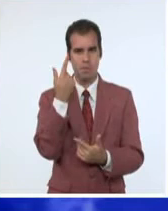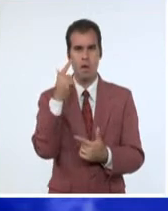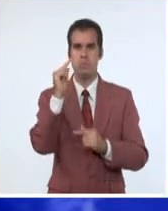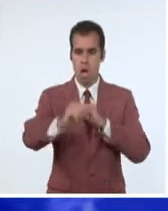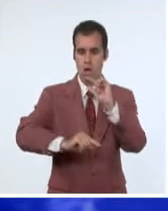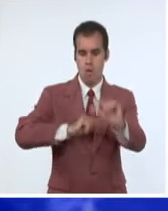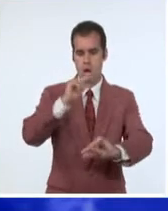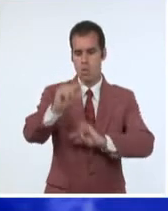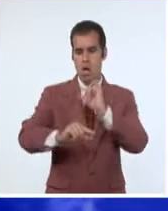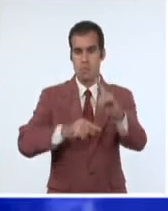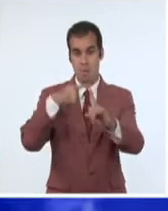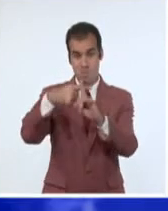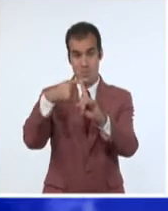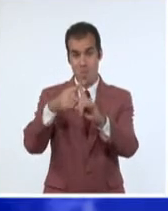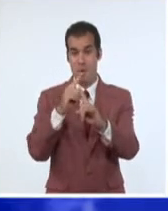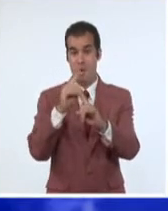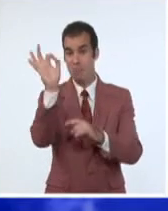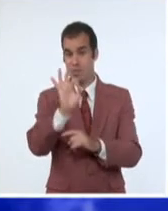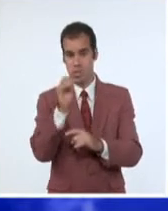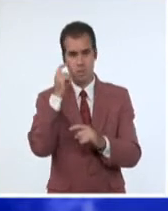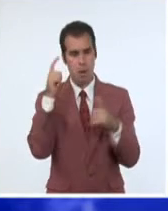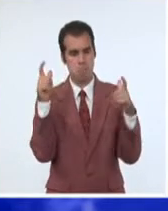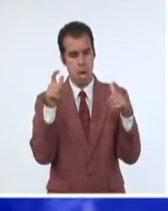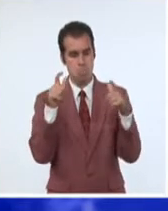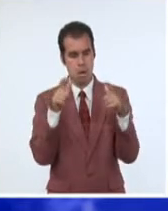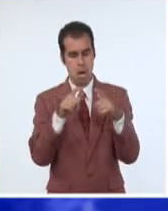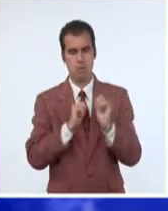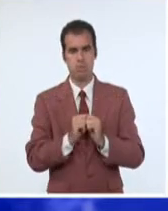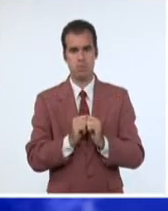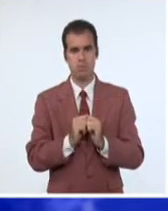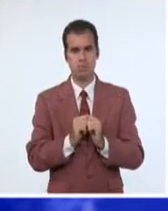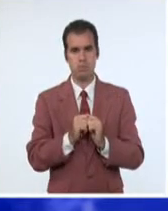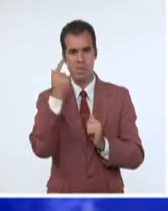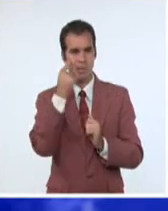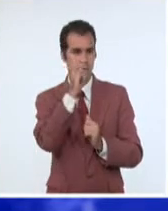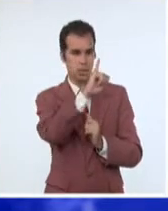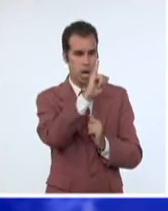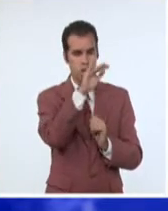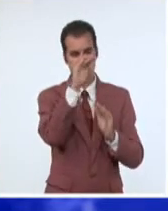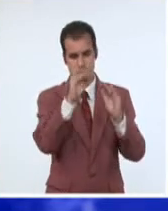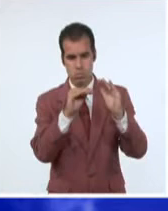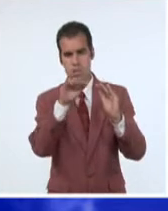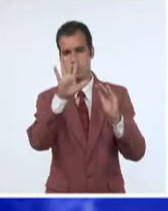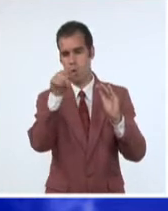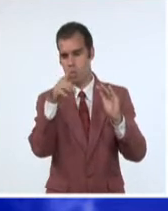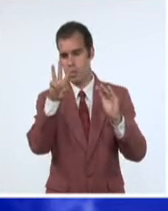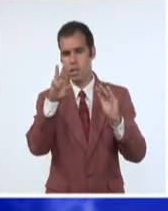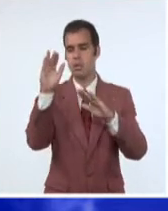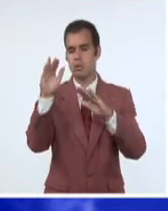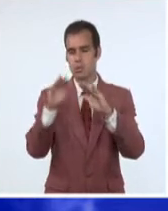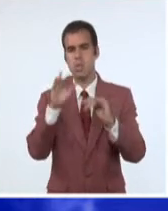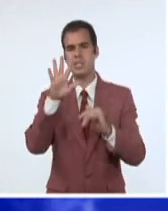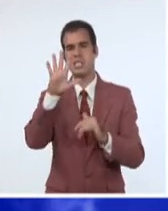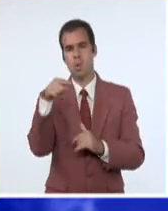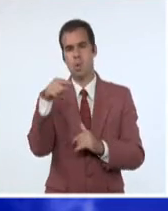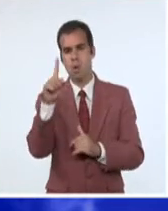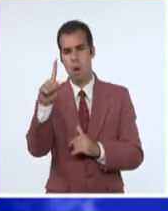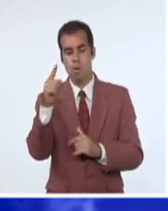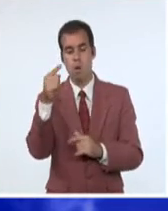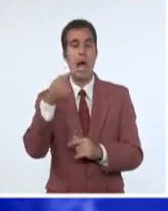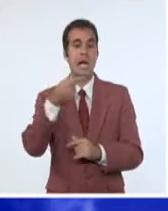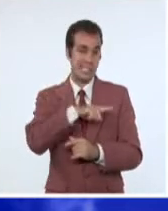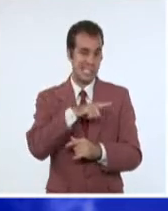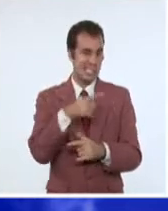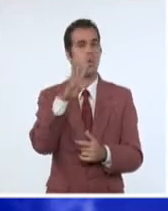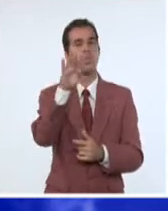la positividad de las muestras. 6, 5,3, 5,1 y 4,9 en el día de